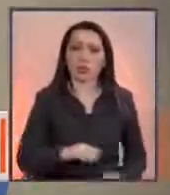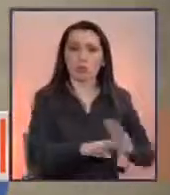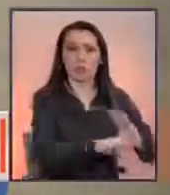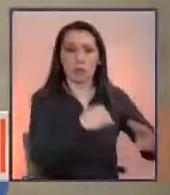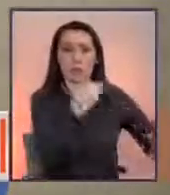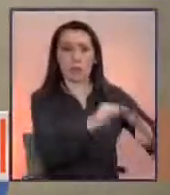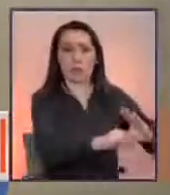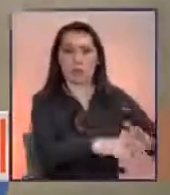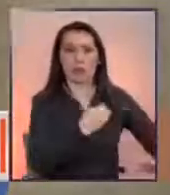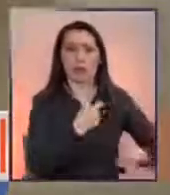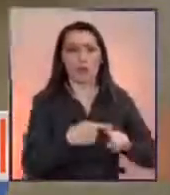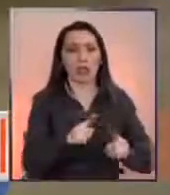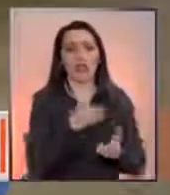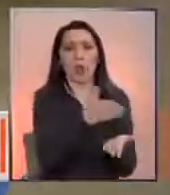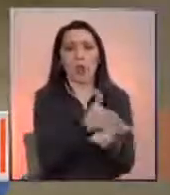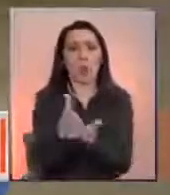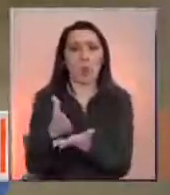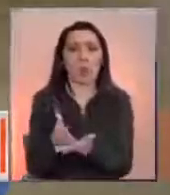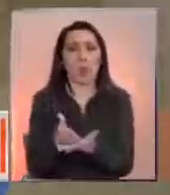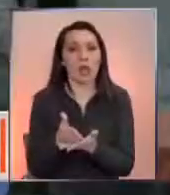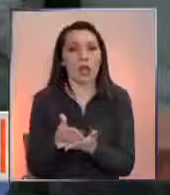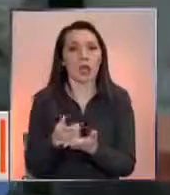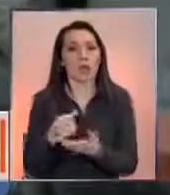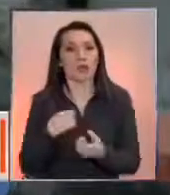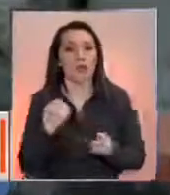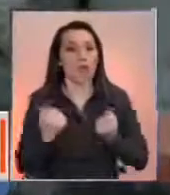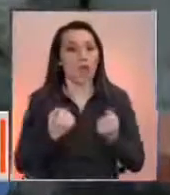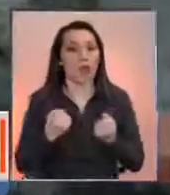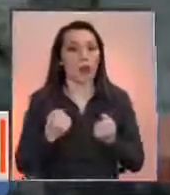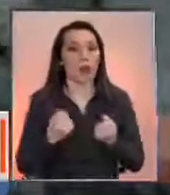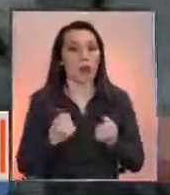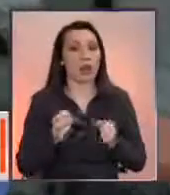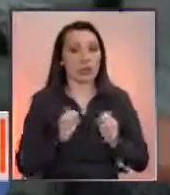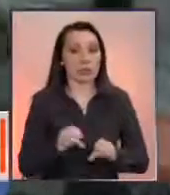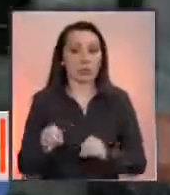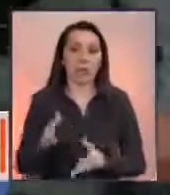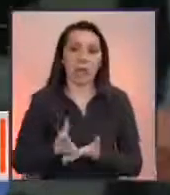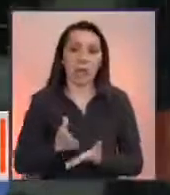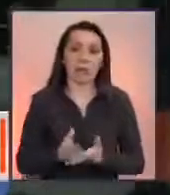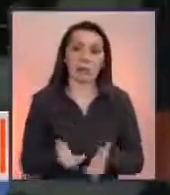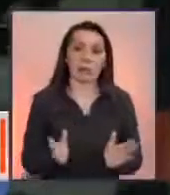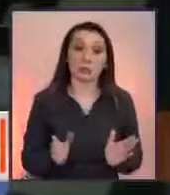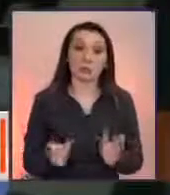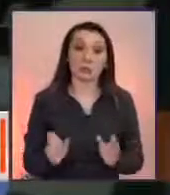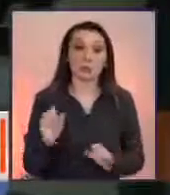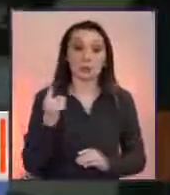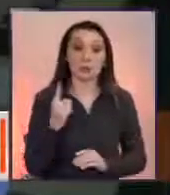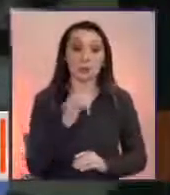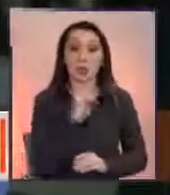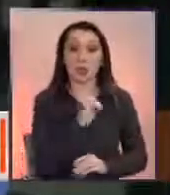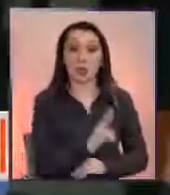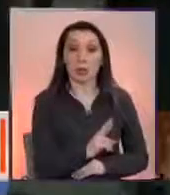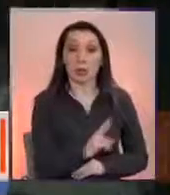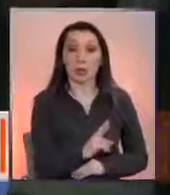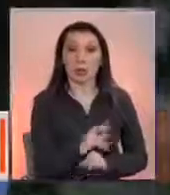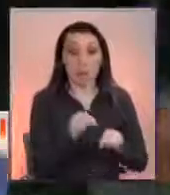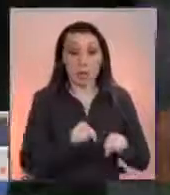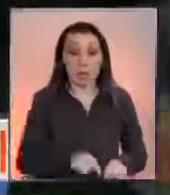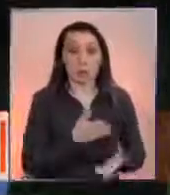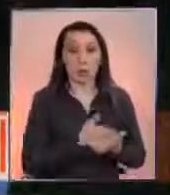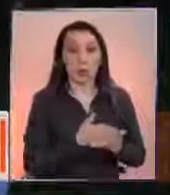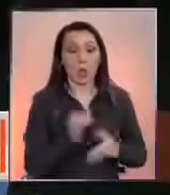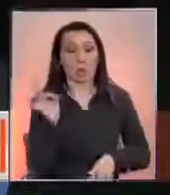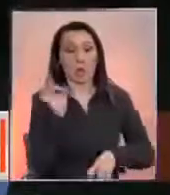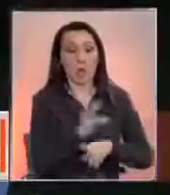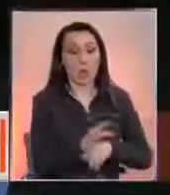mails a diferentes escuelas, porque yo venía aquí, yo bailaba para dar clases. Y bueno, la primera que contestó fue esta, he ido también a